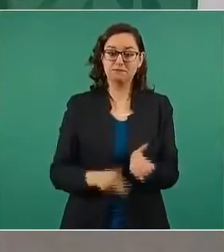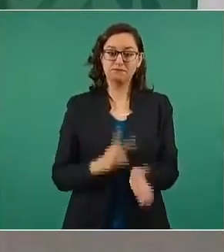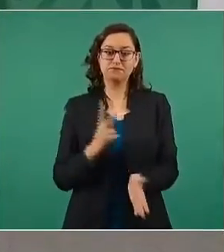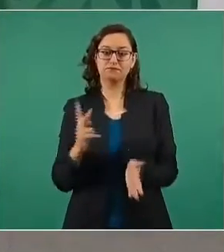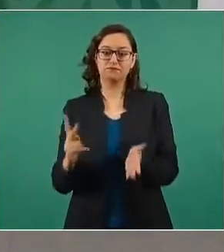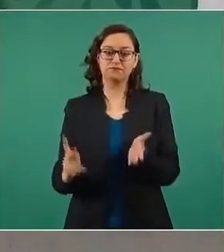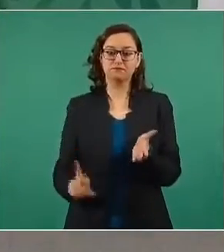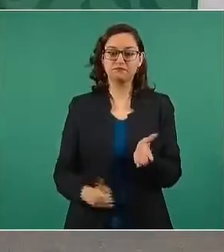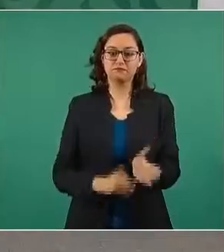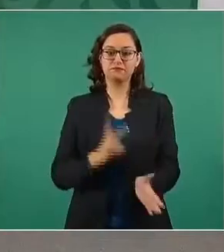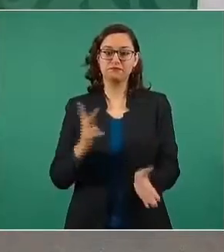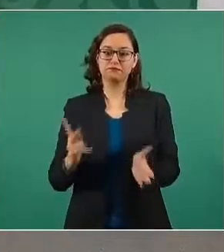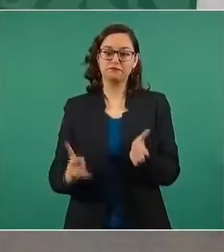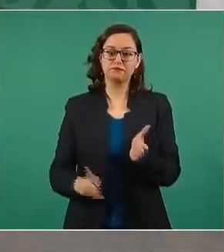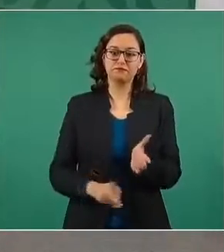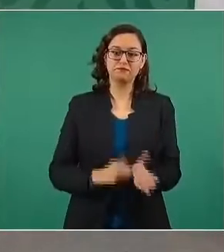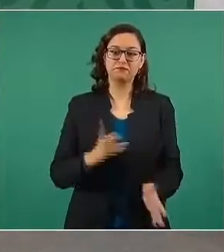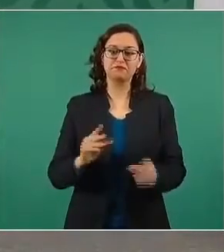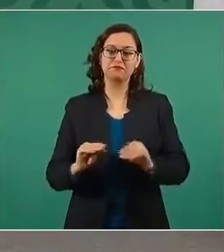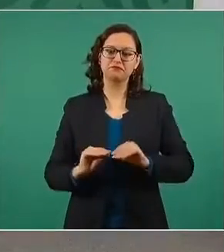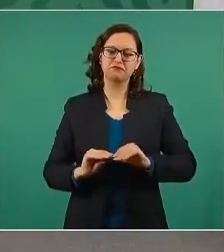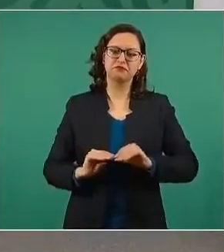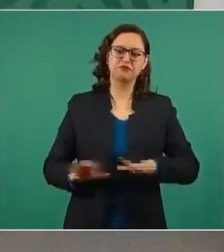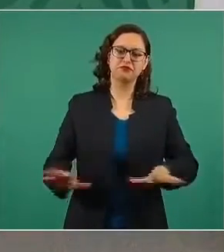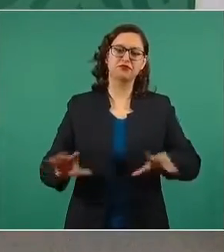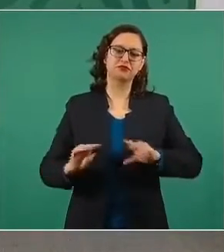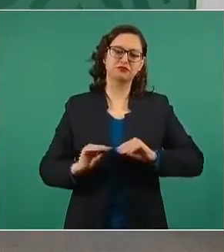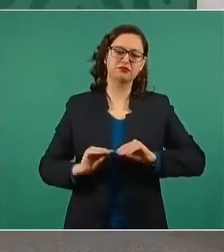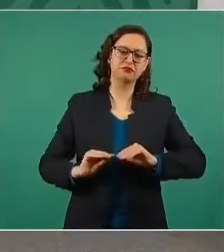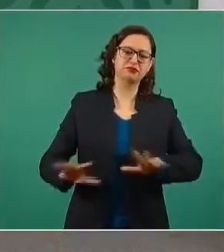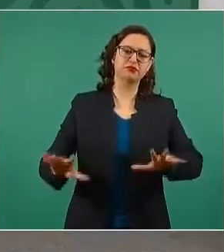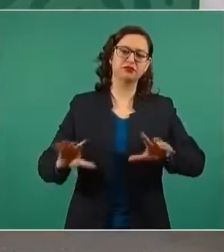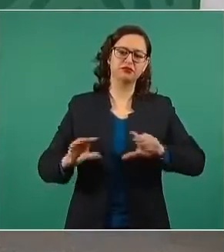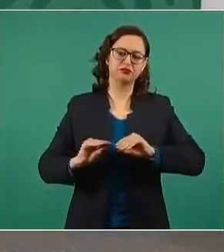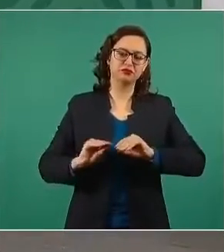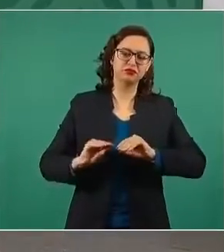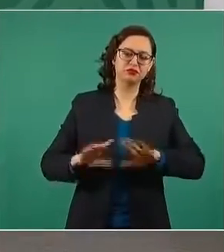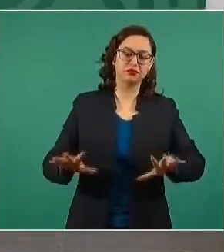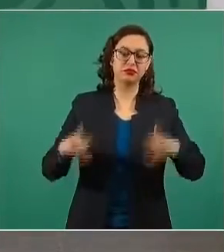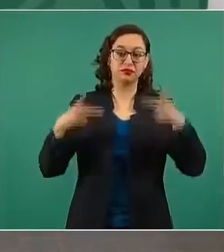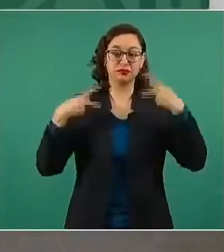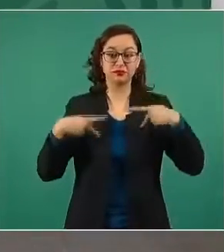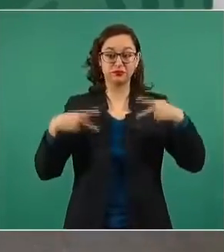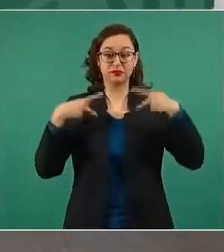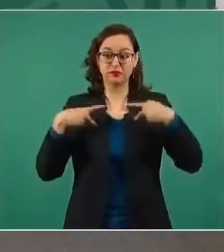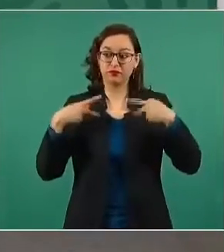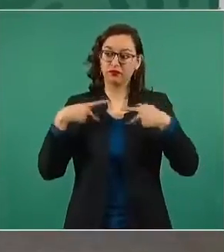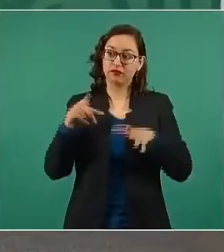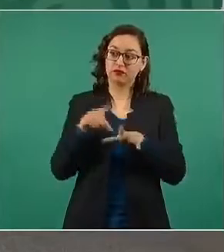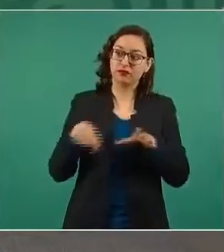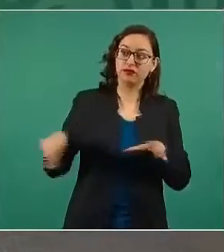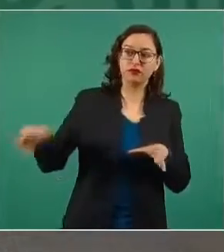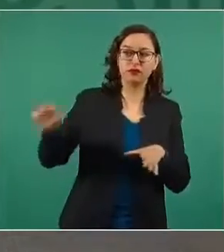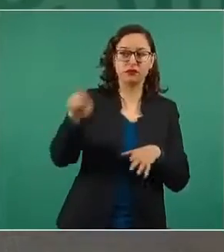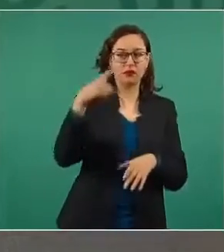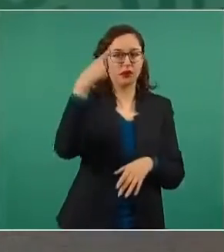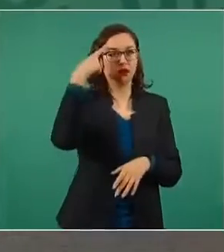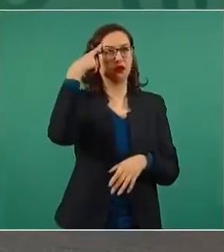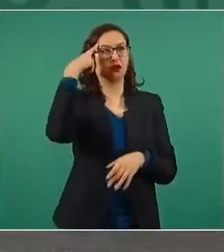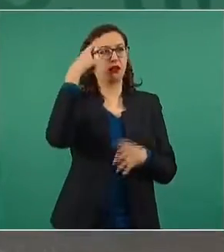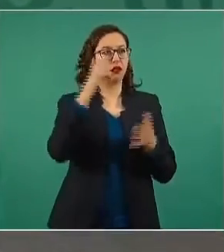que se dice o se repite muchas veces, puede convertirse en verdad.